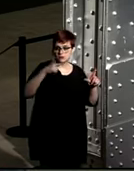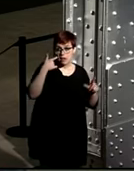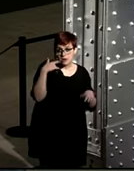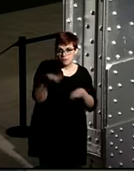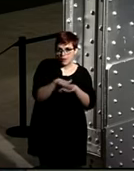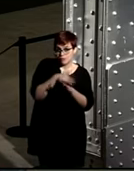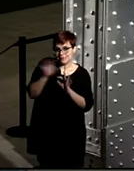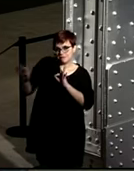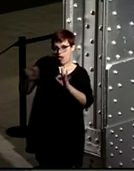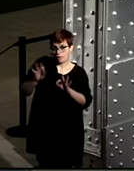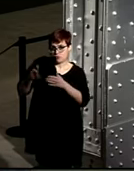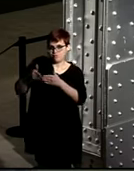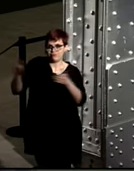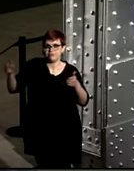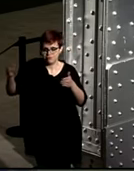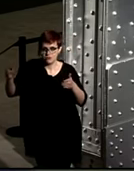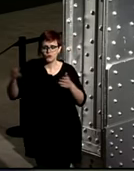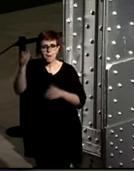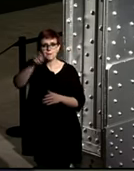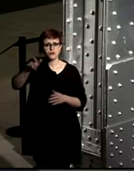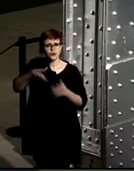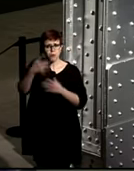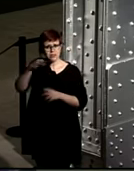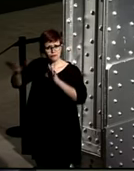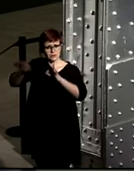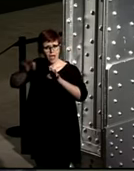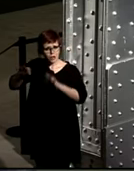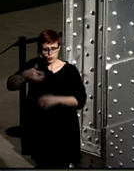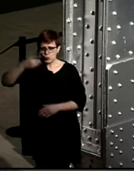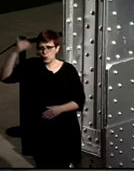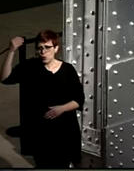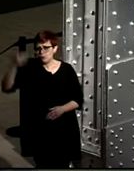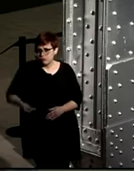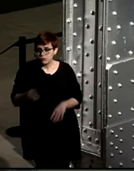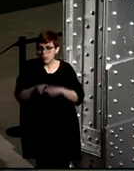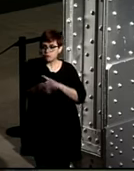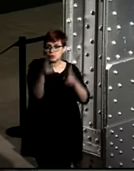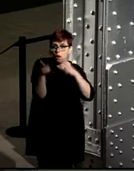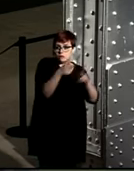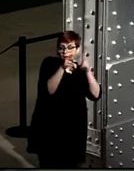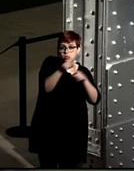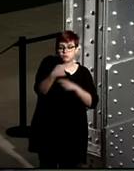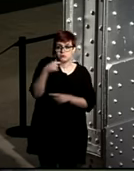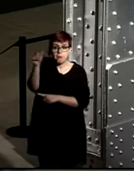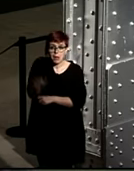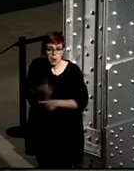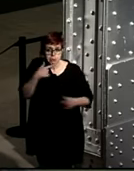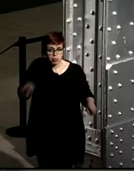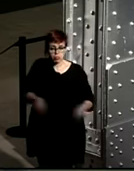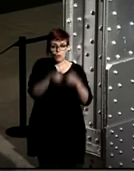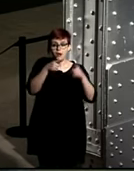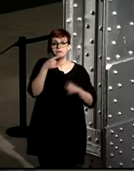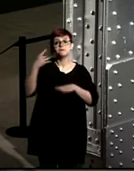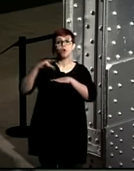poco al teatro. Es decir, es gente que realmente te hace una función sensacionalmente, como te hace una serie, como al día siguiente te hace una película. En el caso de